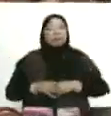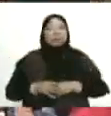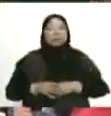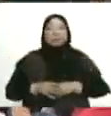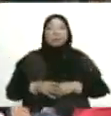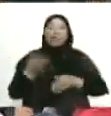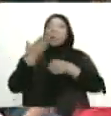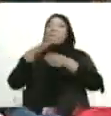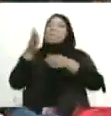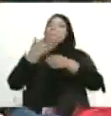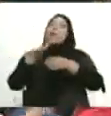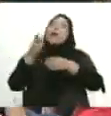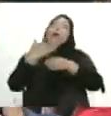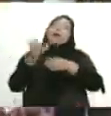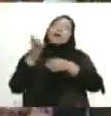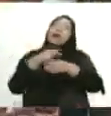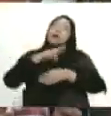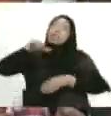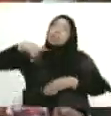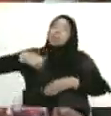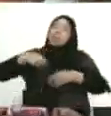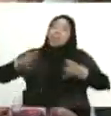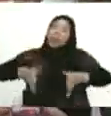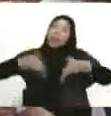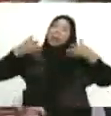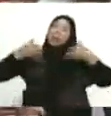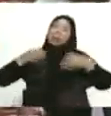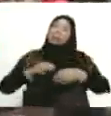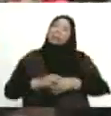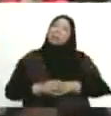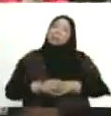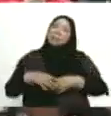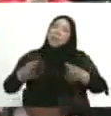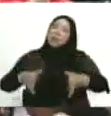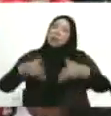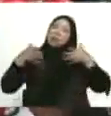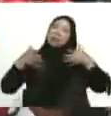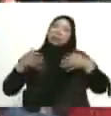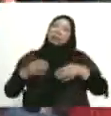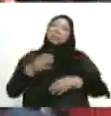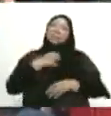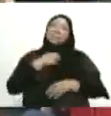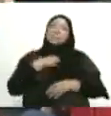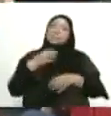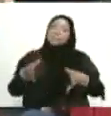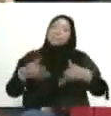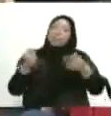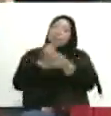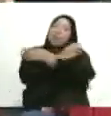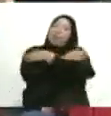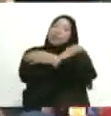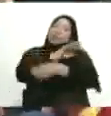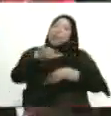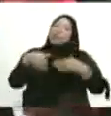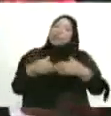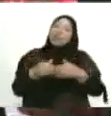Pase lo que pase, nosotros venceremos, venceremos, venceremos. Un abrazo grande para ustedes.